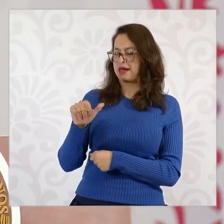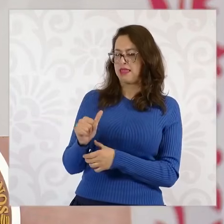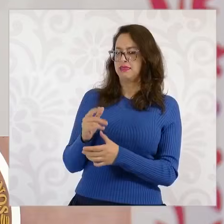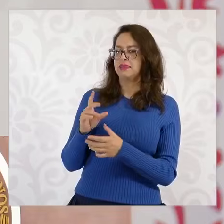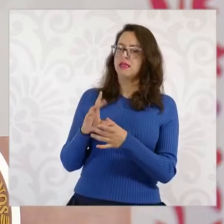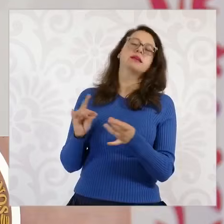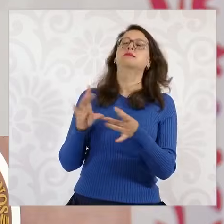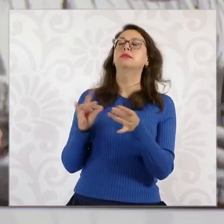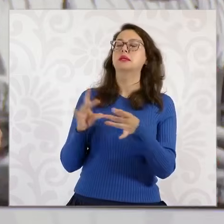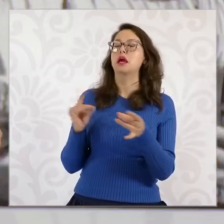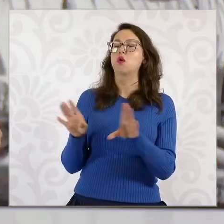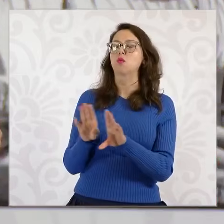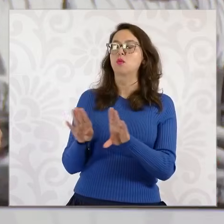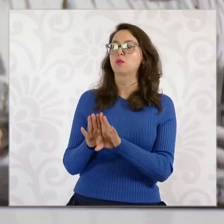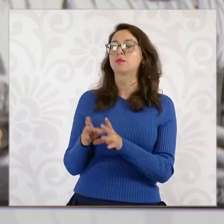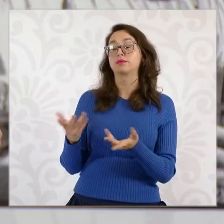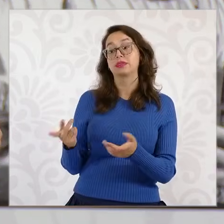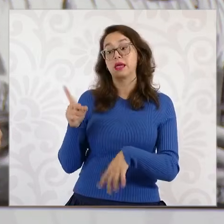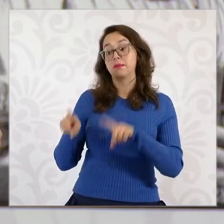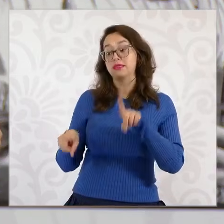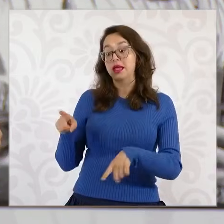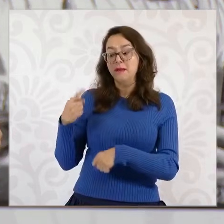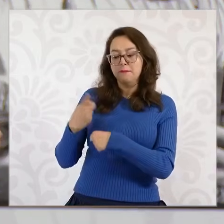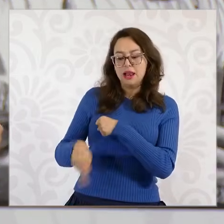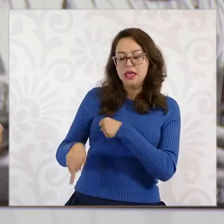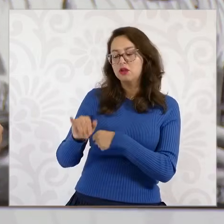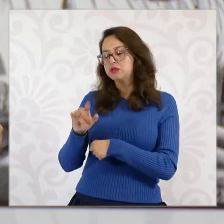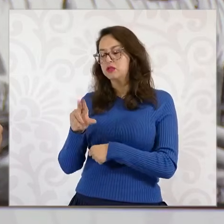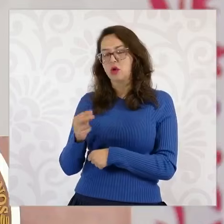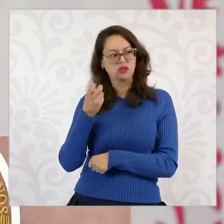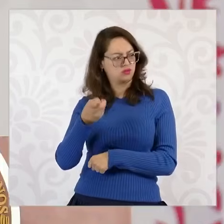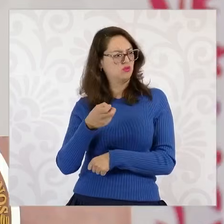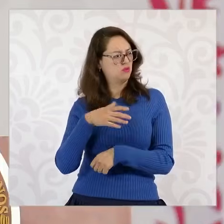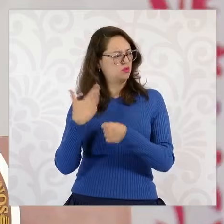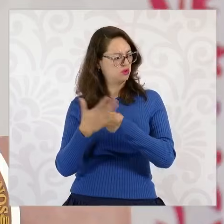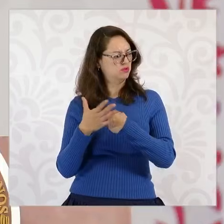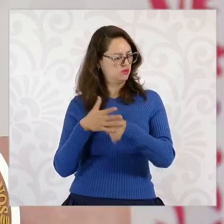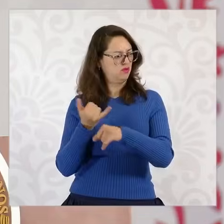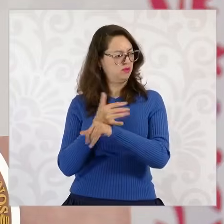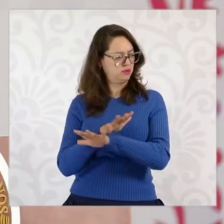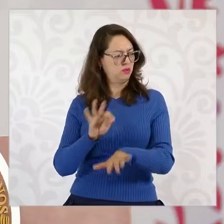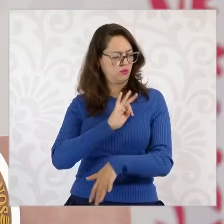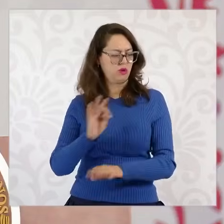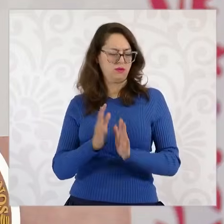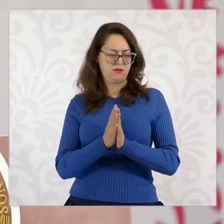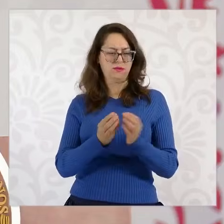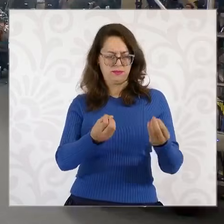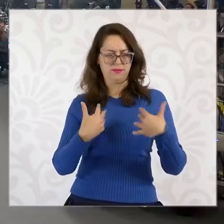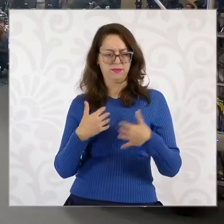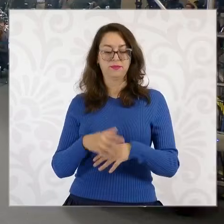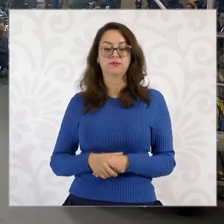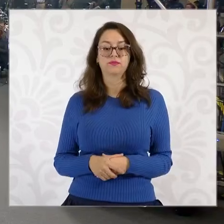que disponerse en residuos peligrosos. Y que nos pueda informar Semarnat y Marina cuál es la disposición final de estos residuos.